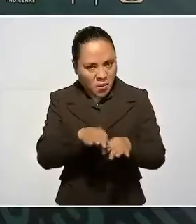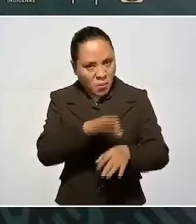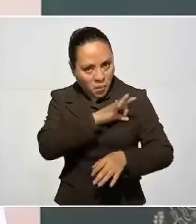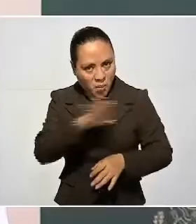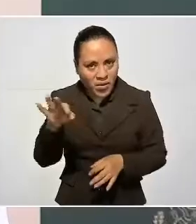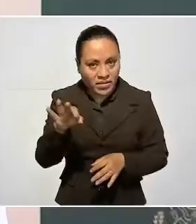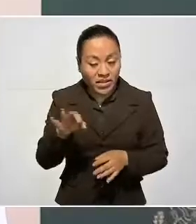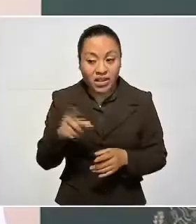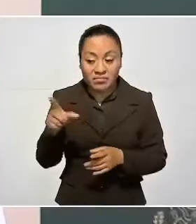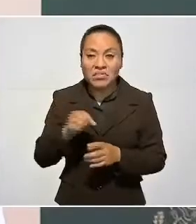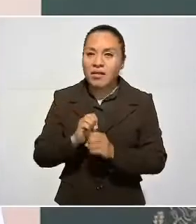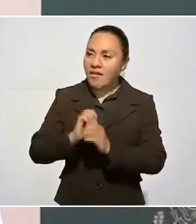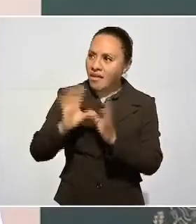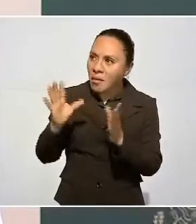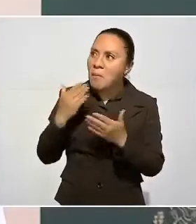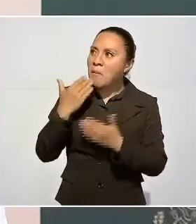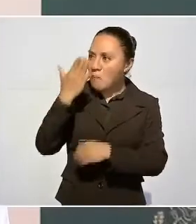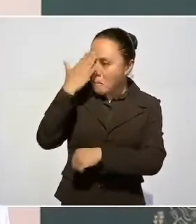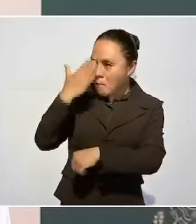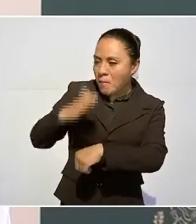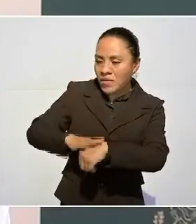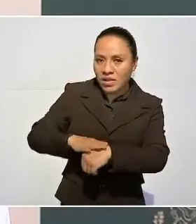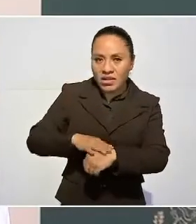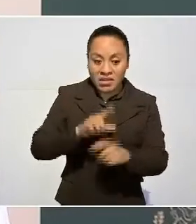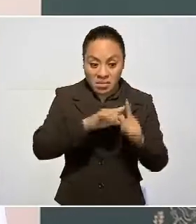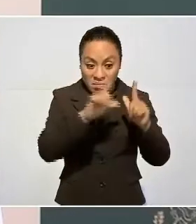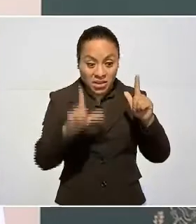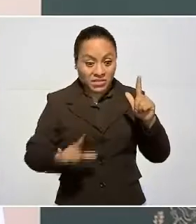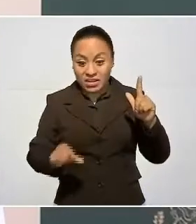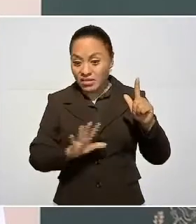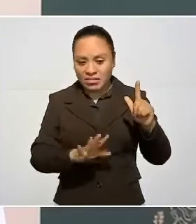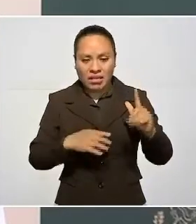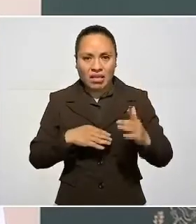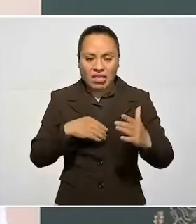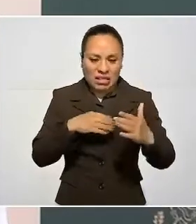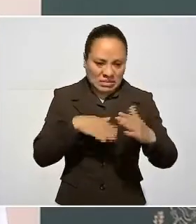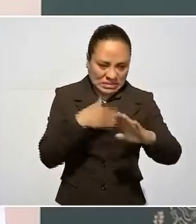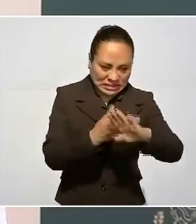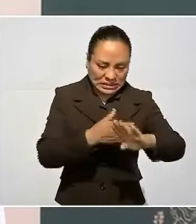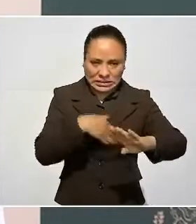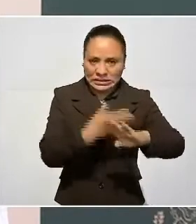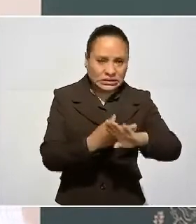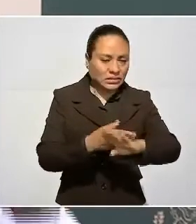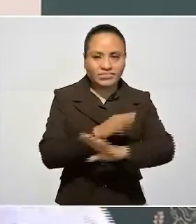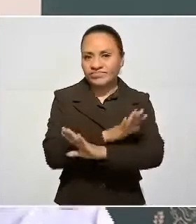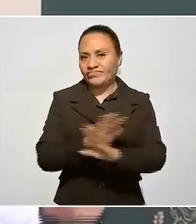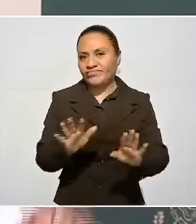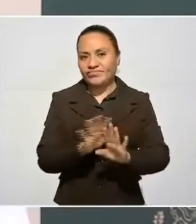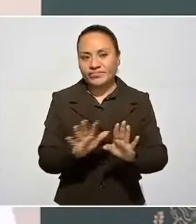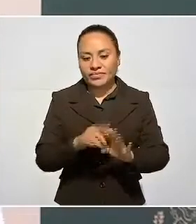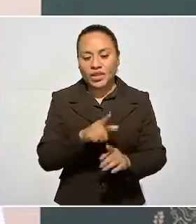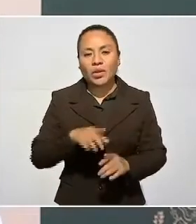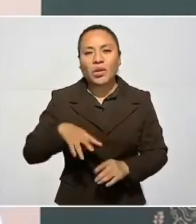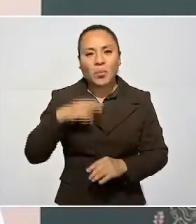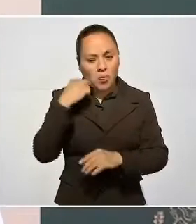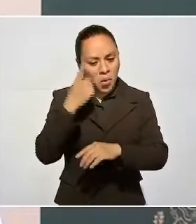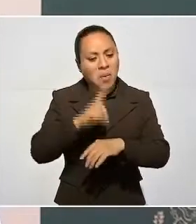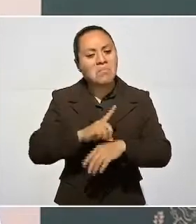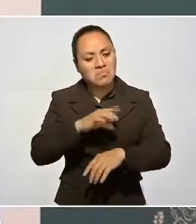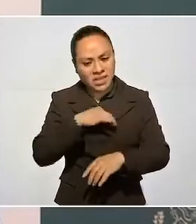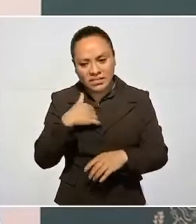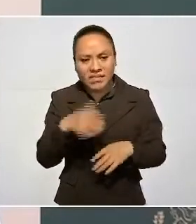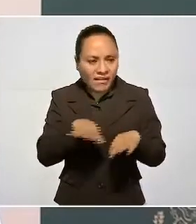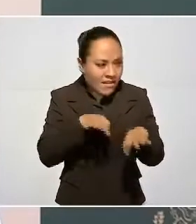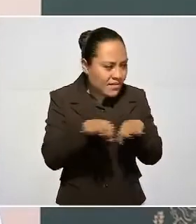que contra la patria nunca tendremos razón, y que una voluntad firme y constante de hacer el